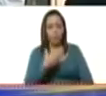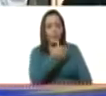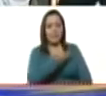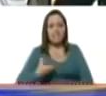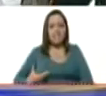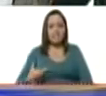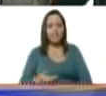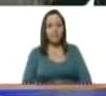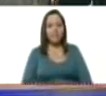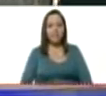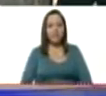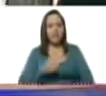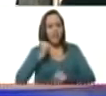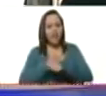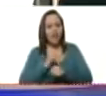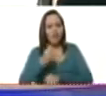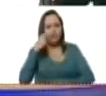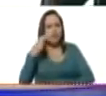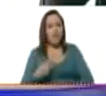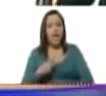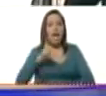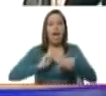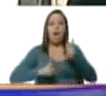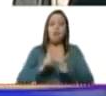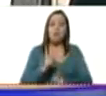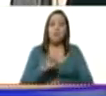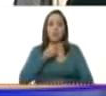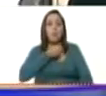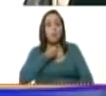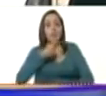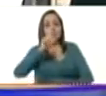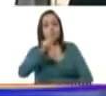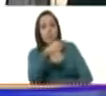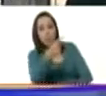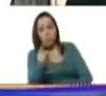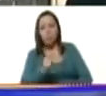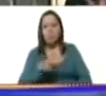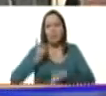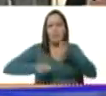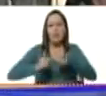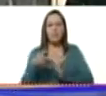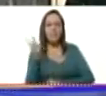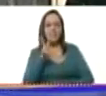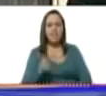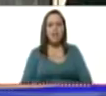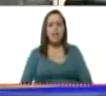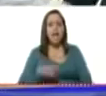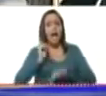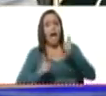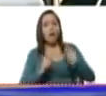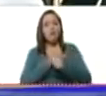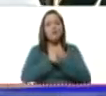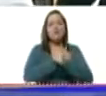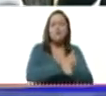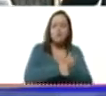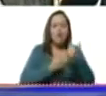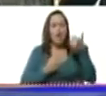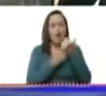aquí, ¿les puede gustar o no les puede gustar a los venezolanos? Hay quienes les gusta y me quieren y me